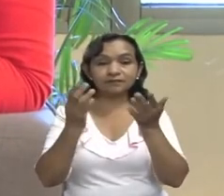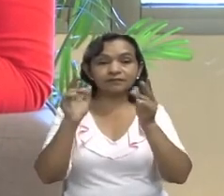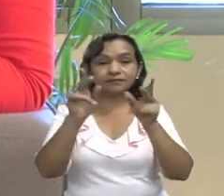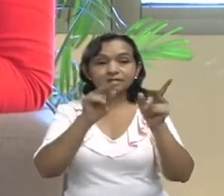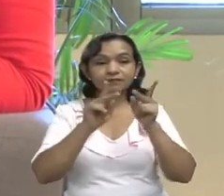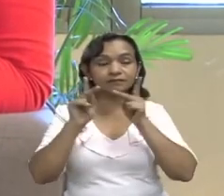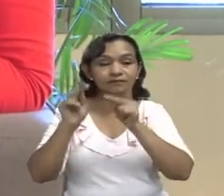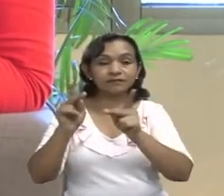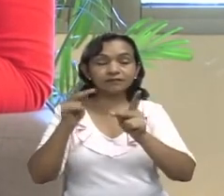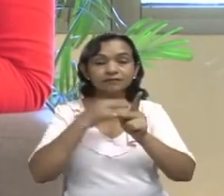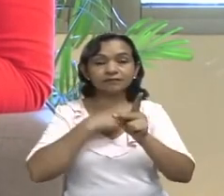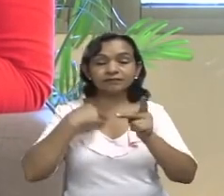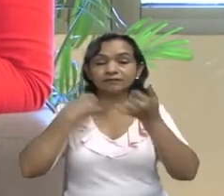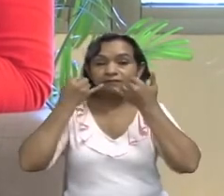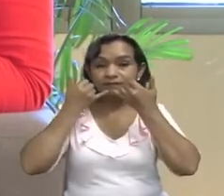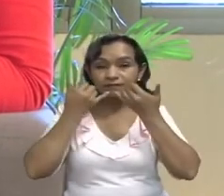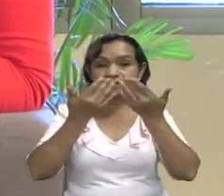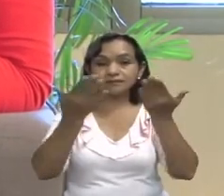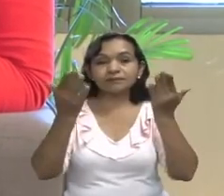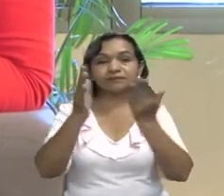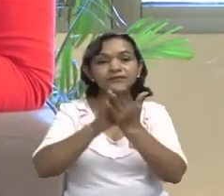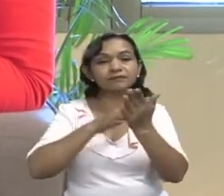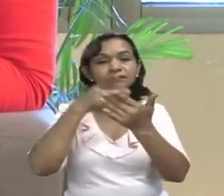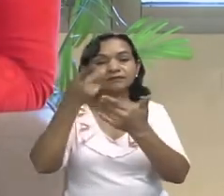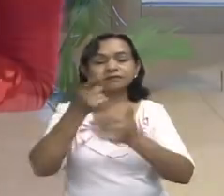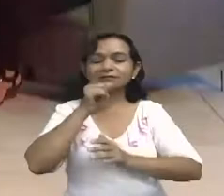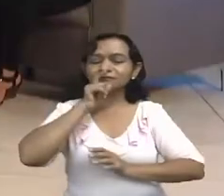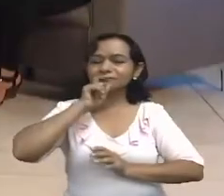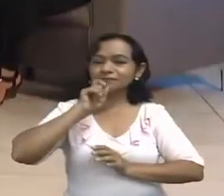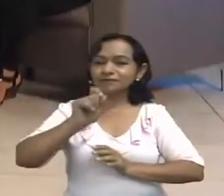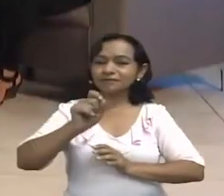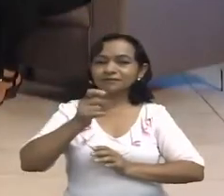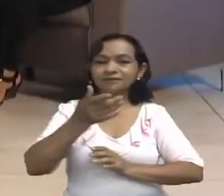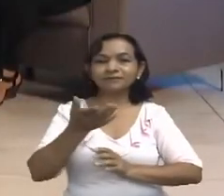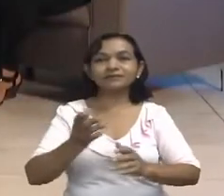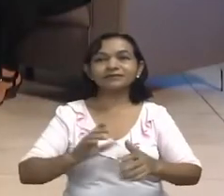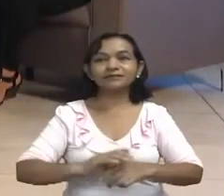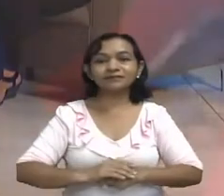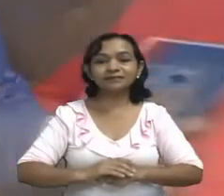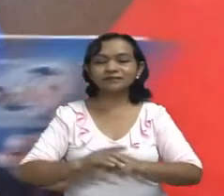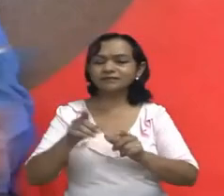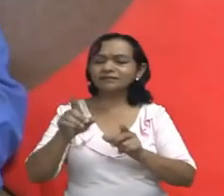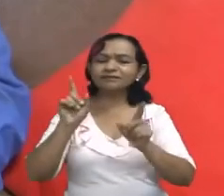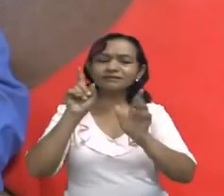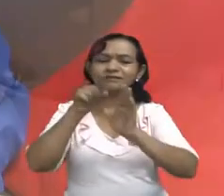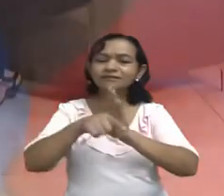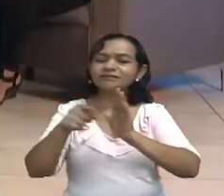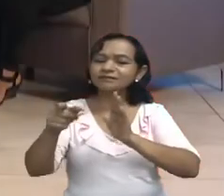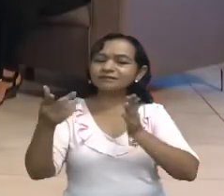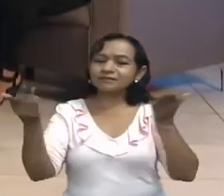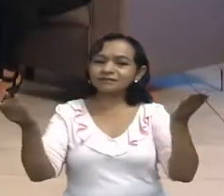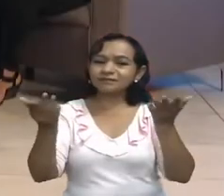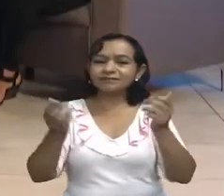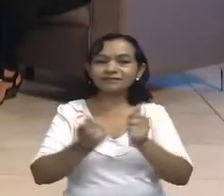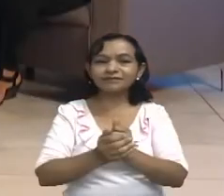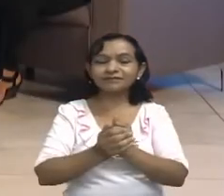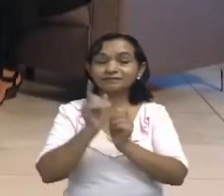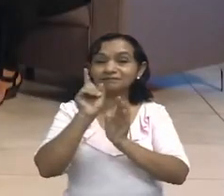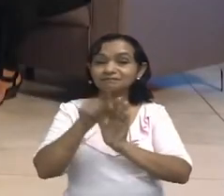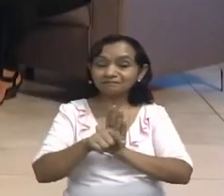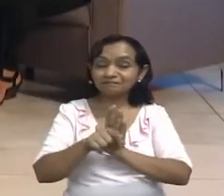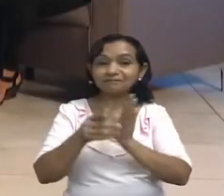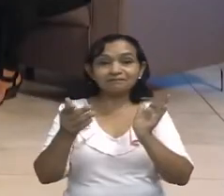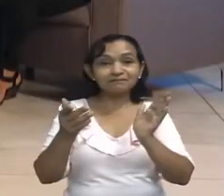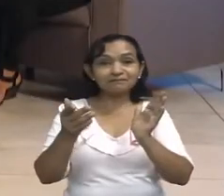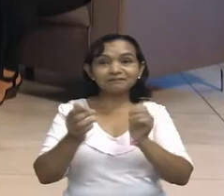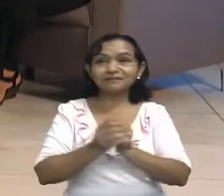de llevarles información y los programas que más le gusten a la gente. Don Alberto, en un minuto. En un minuto,